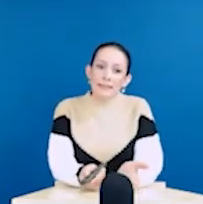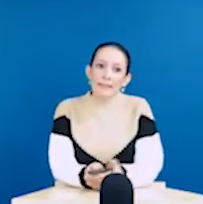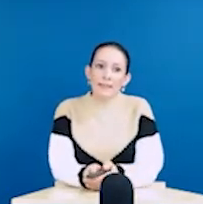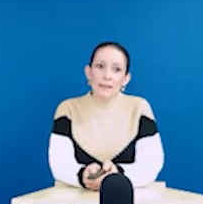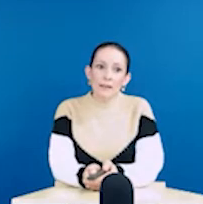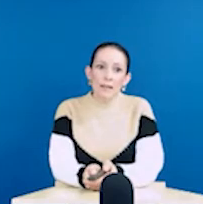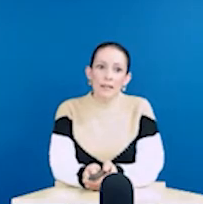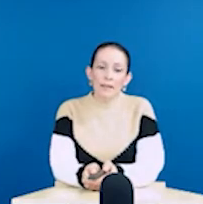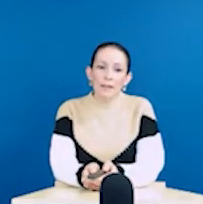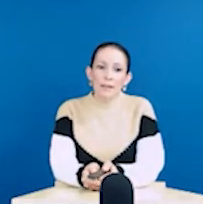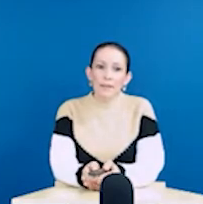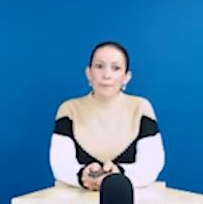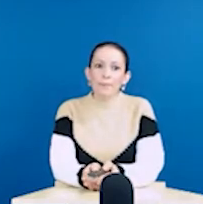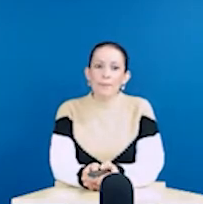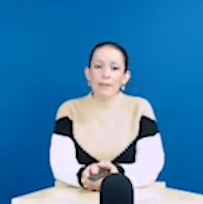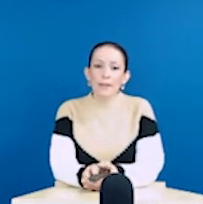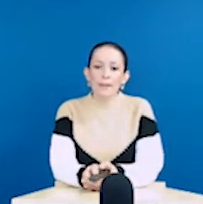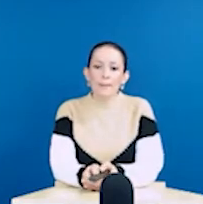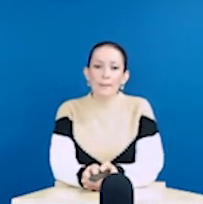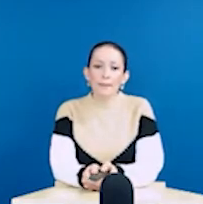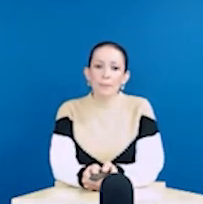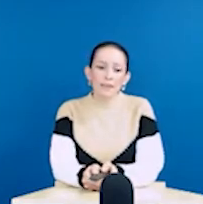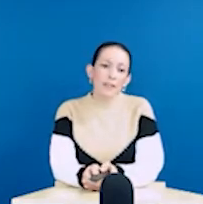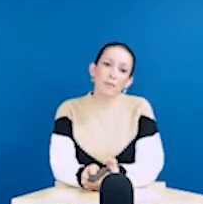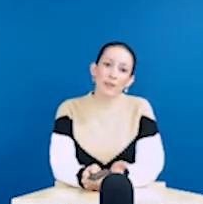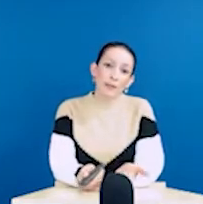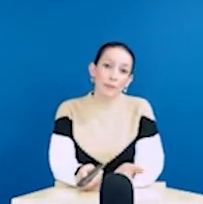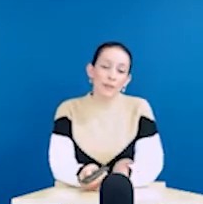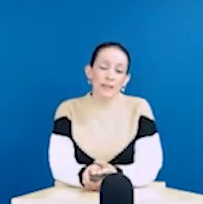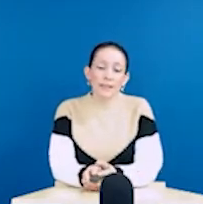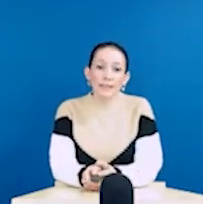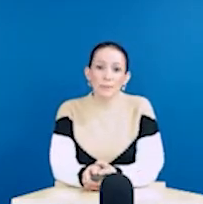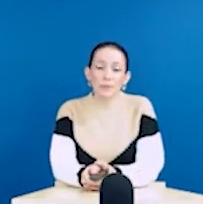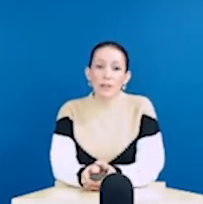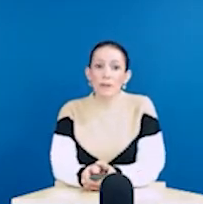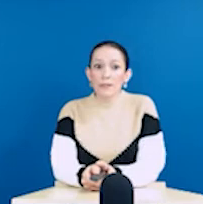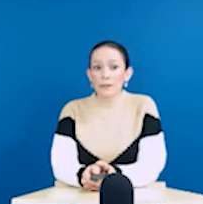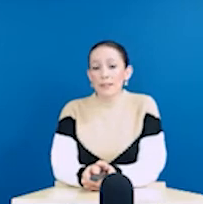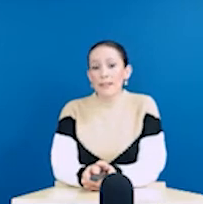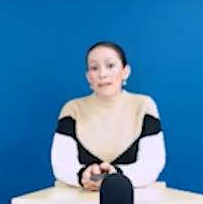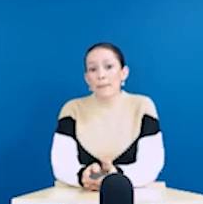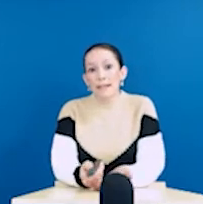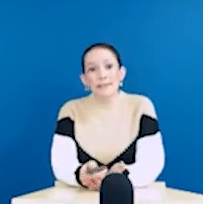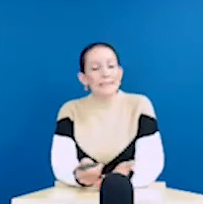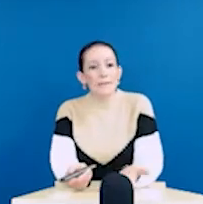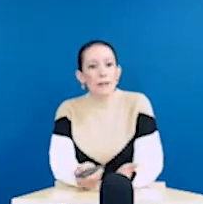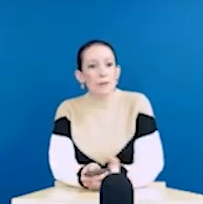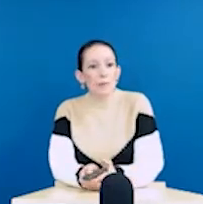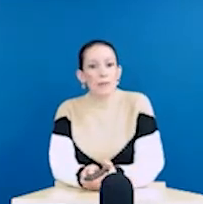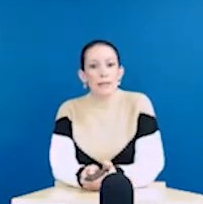En otra instancia les quería hablar de la valoración. Es importante, como si dijimos, si hacemos una valoración de